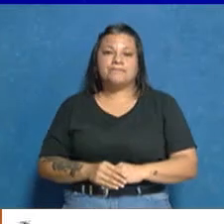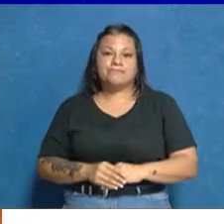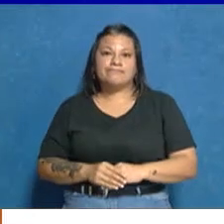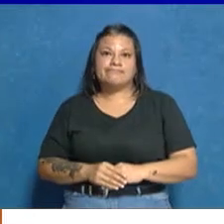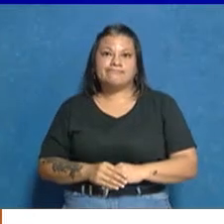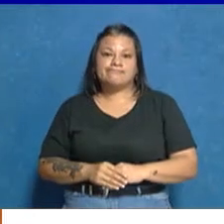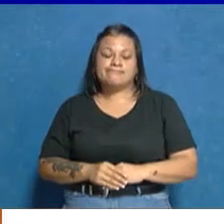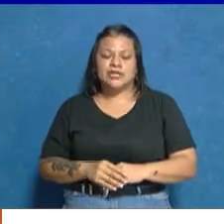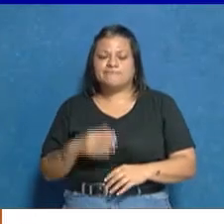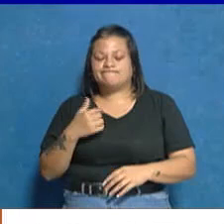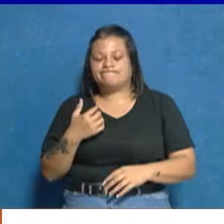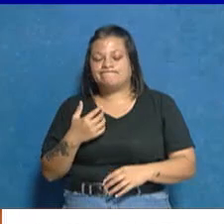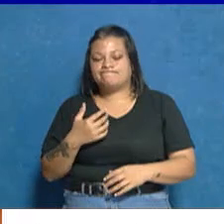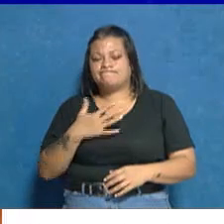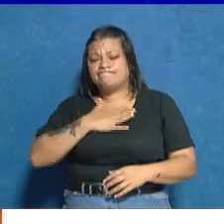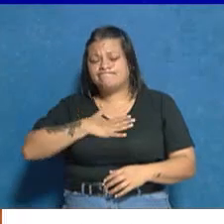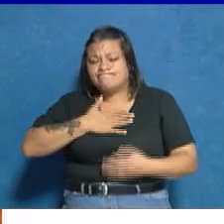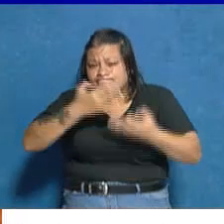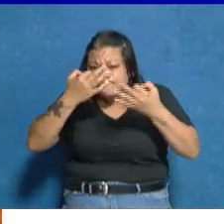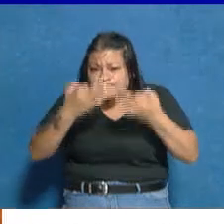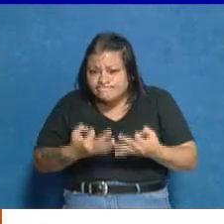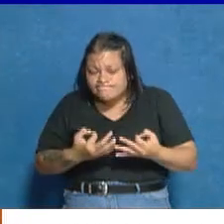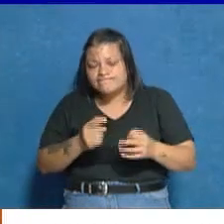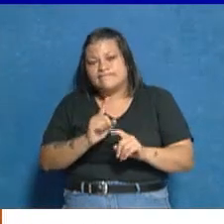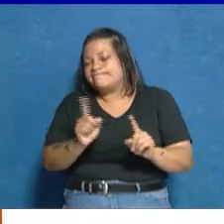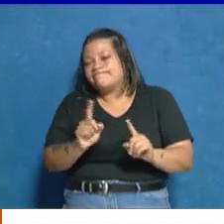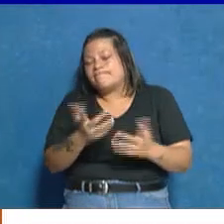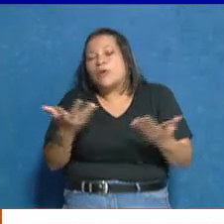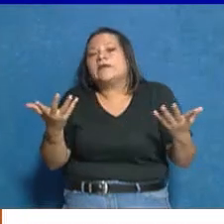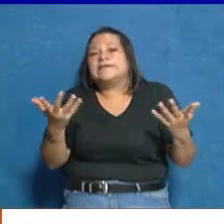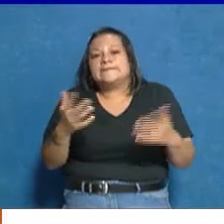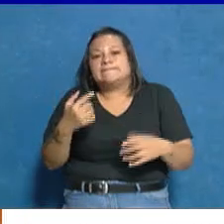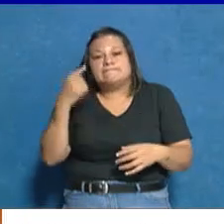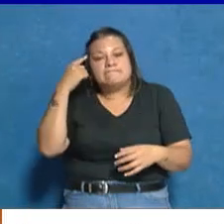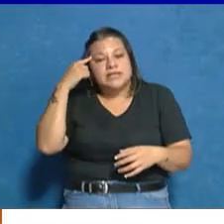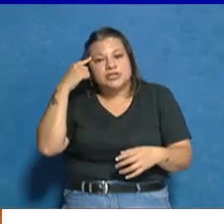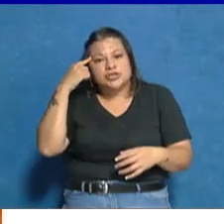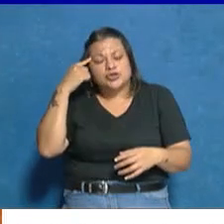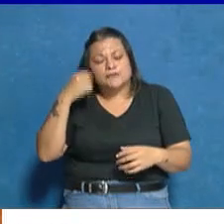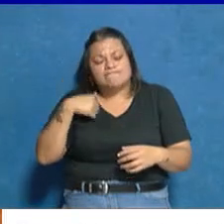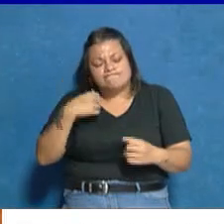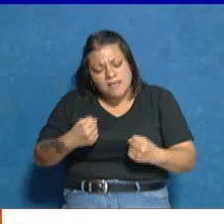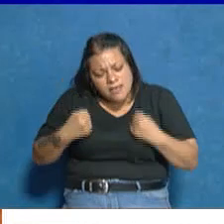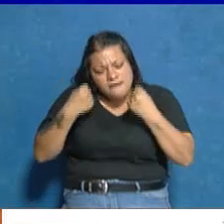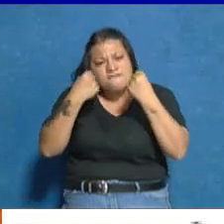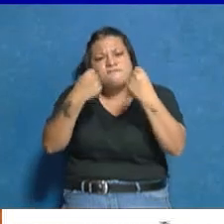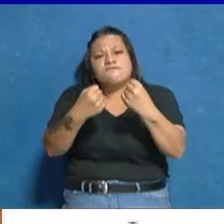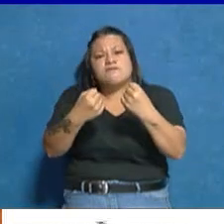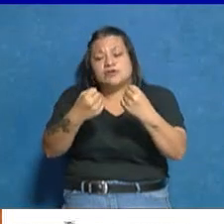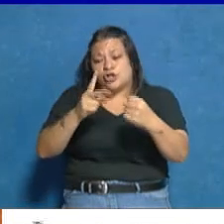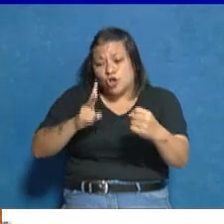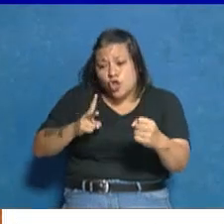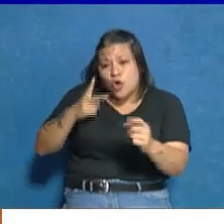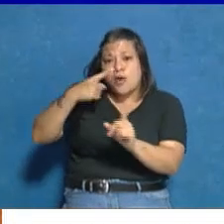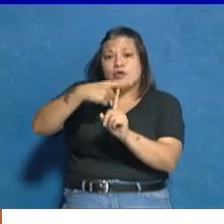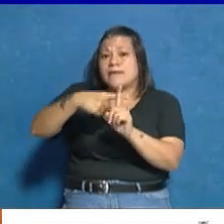Poco convencido, pero creo que hice demasiado esfuerzo en estos